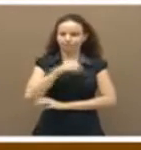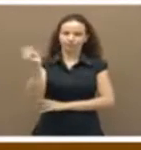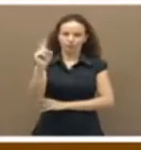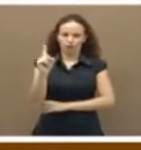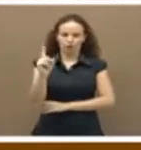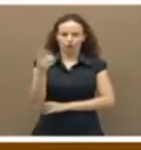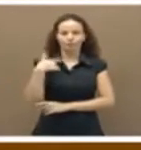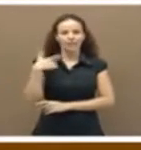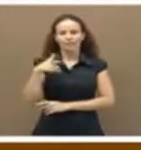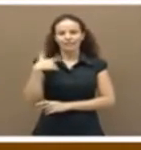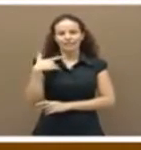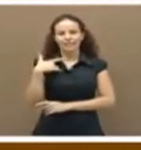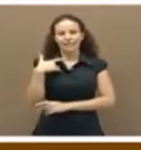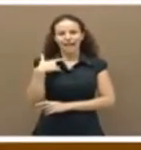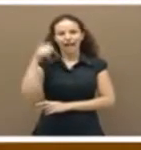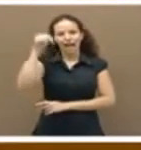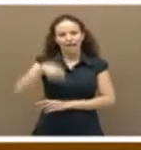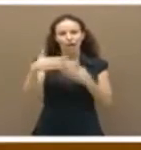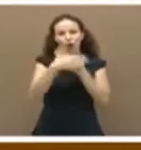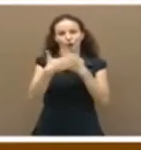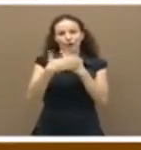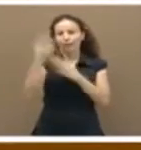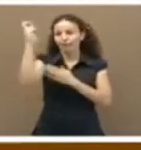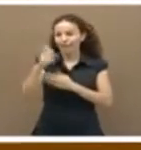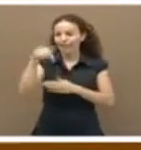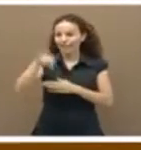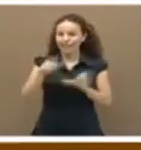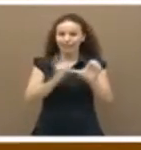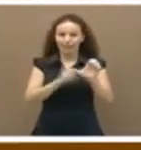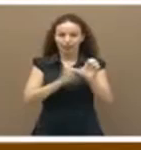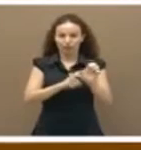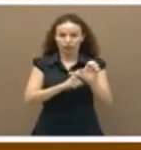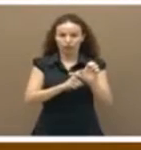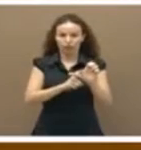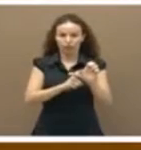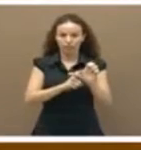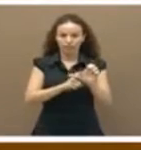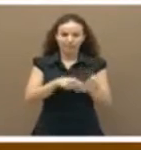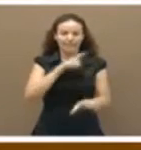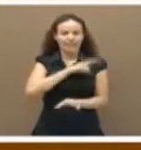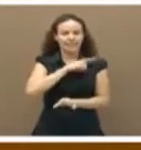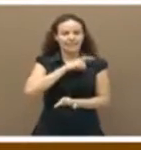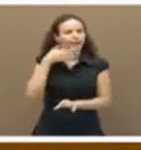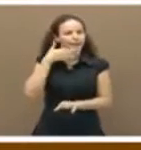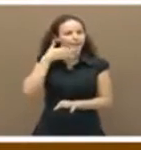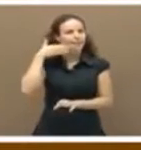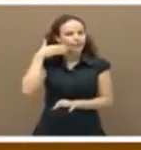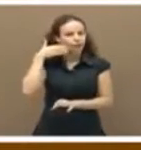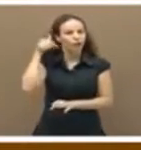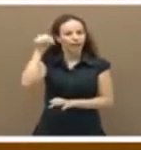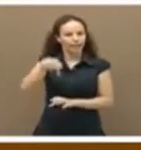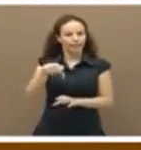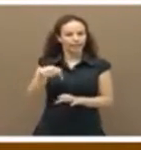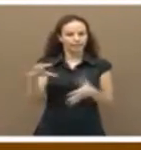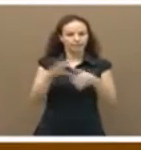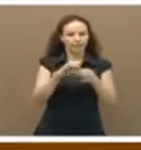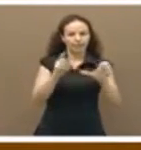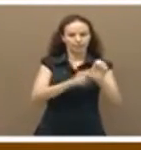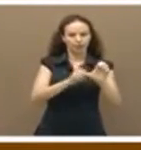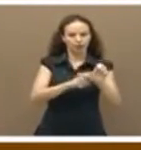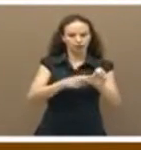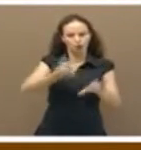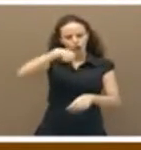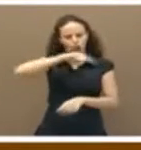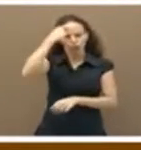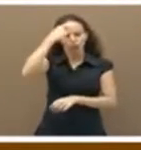tiempo. El gobernante que quiera venir a Extremadura, que lo haga en un tren digno y decente o mejor que no venga, y ya sabremos nosotros lo que tenemos que hacer al día